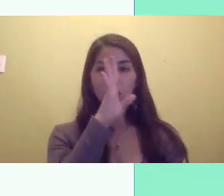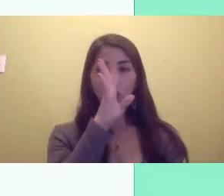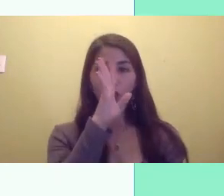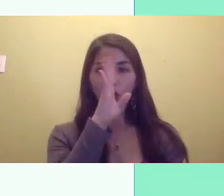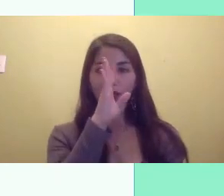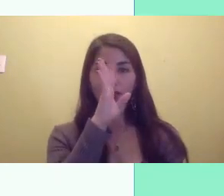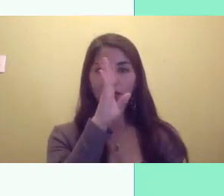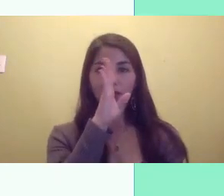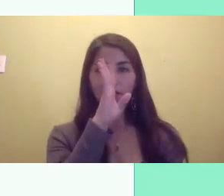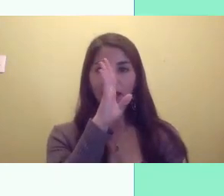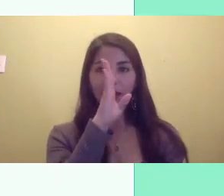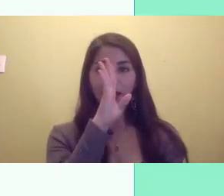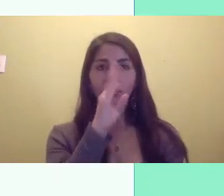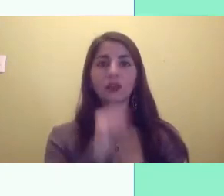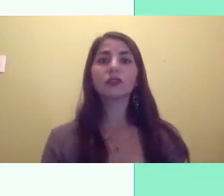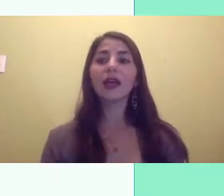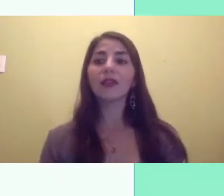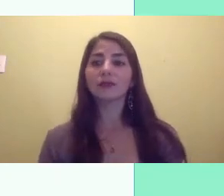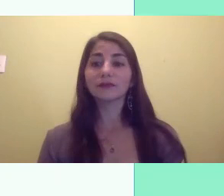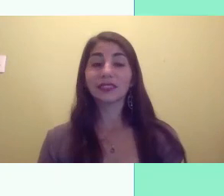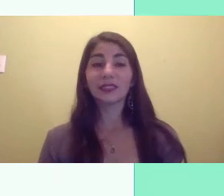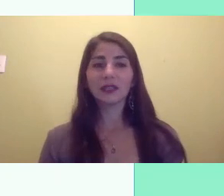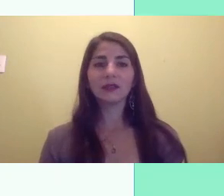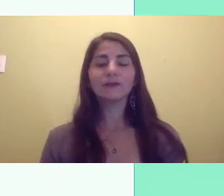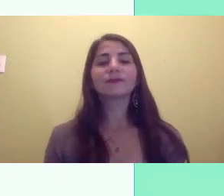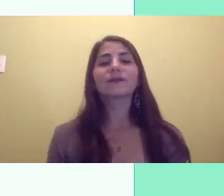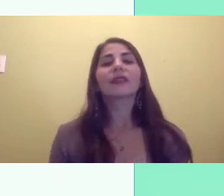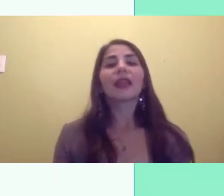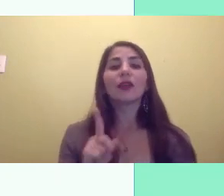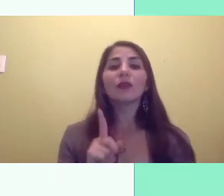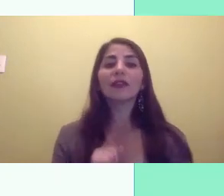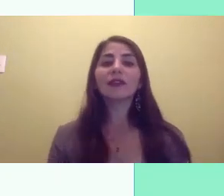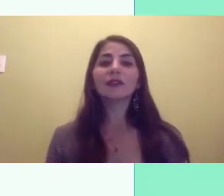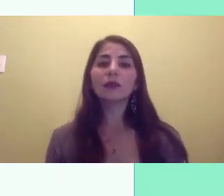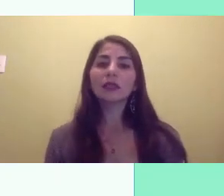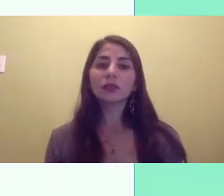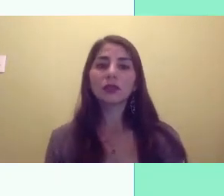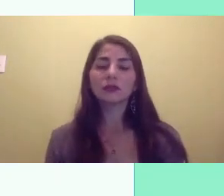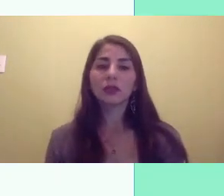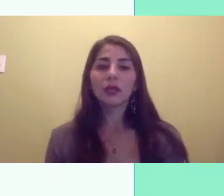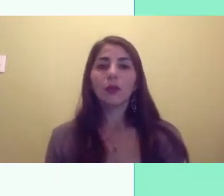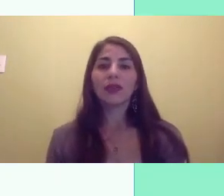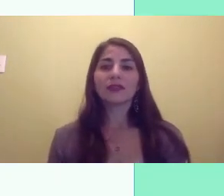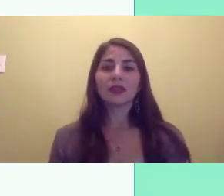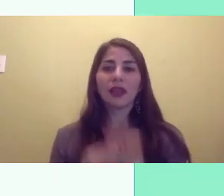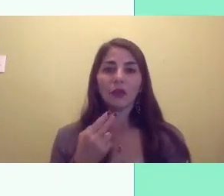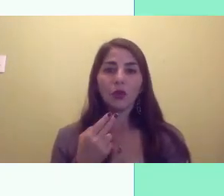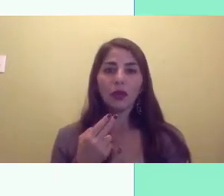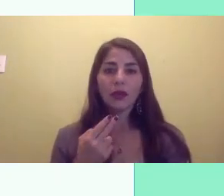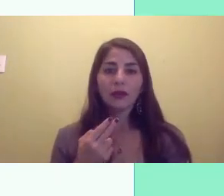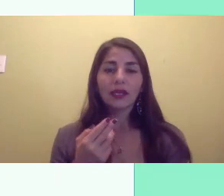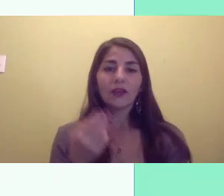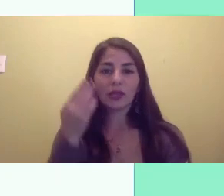quiero decir colores, va la mano de costado. ¿Se entiende? El lugar de articulación puede ser